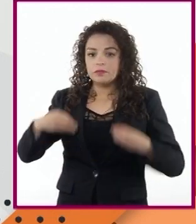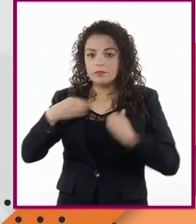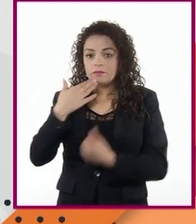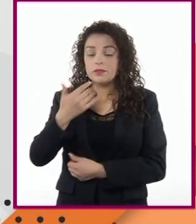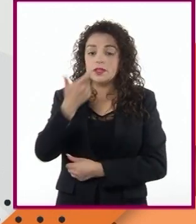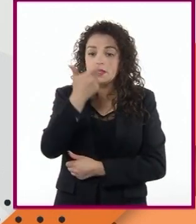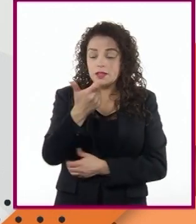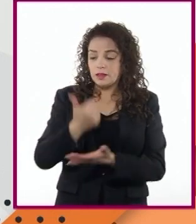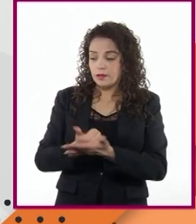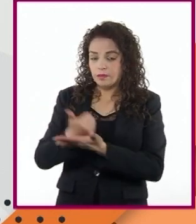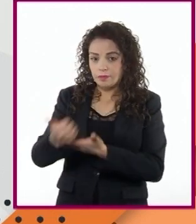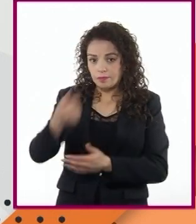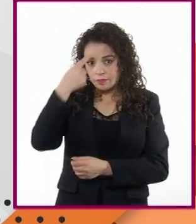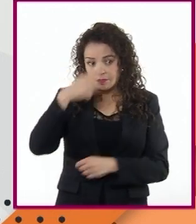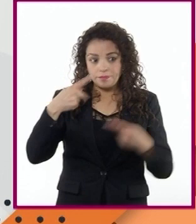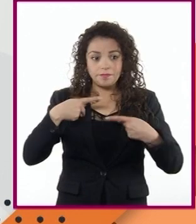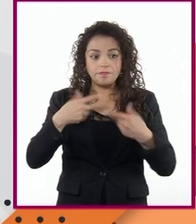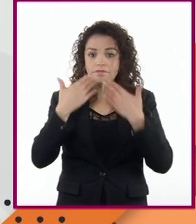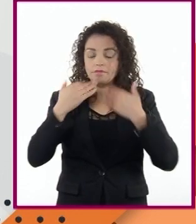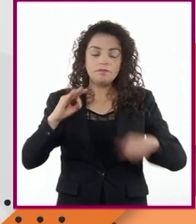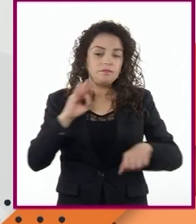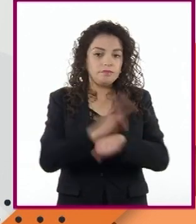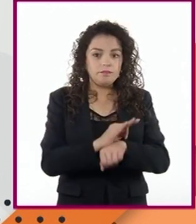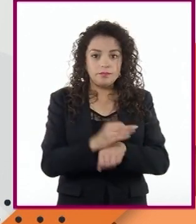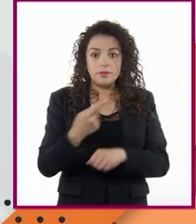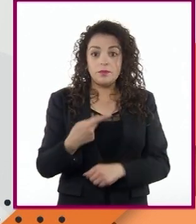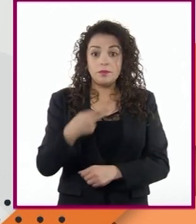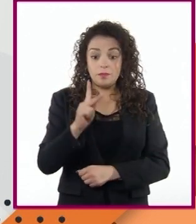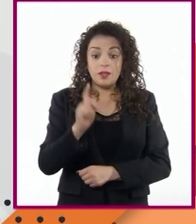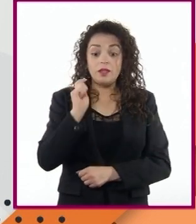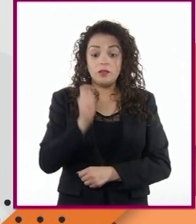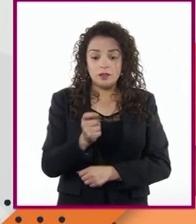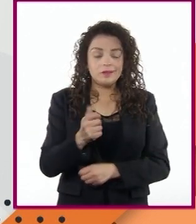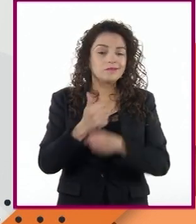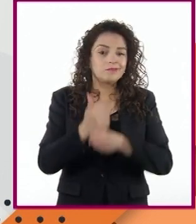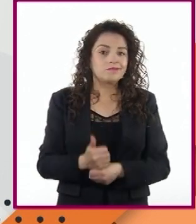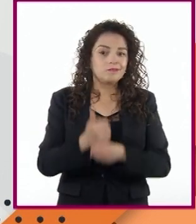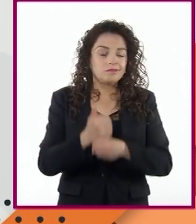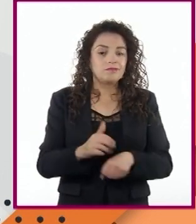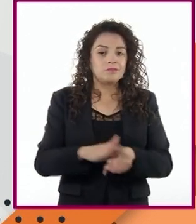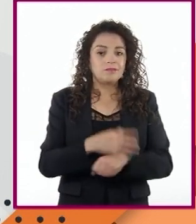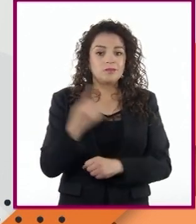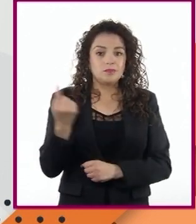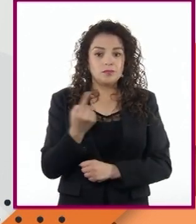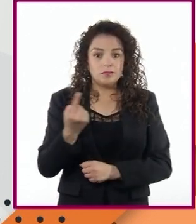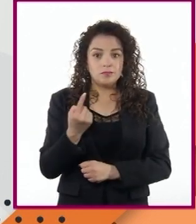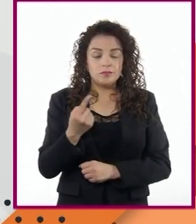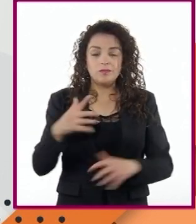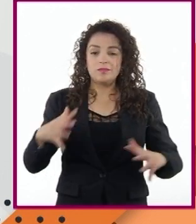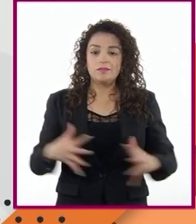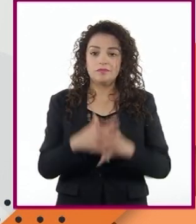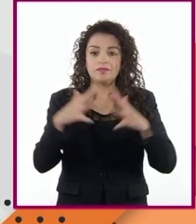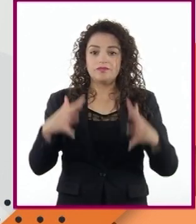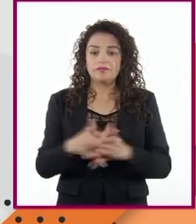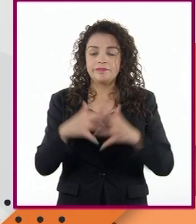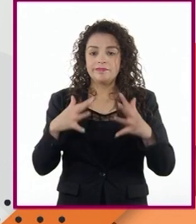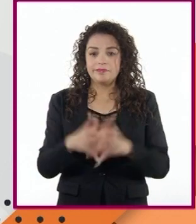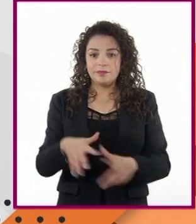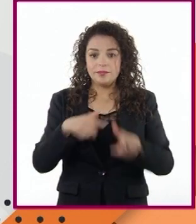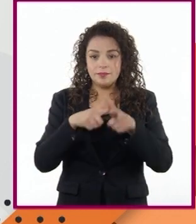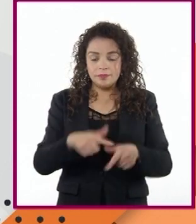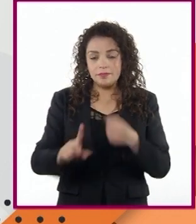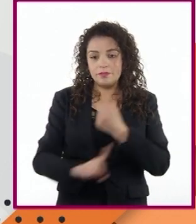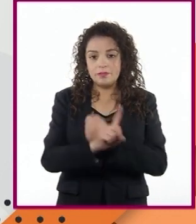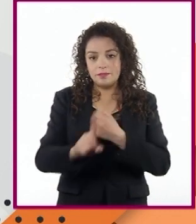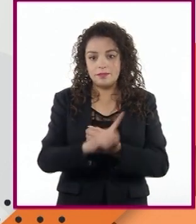para las personas más vulnerables, pero enfrentándose a una dura situación debido al recrudecimiento de la guerra y la crisis